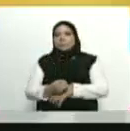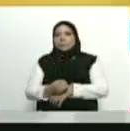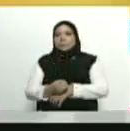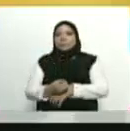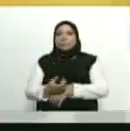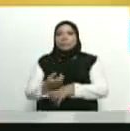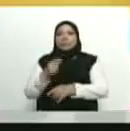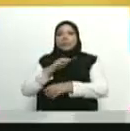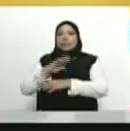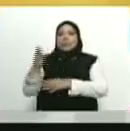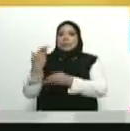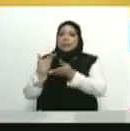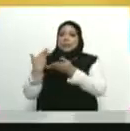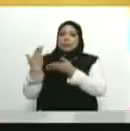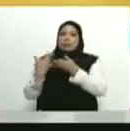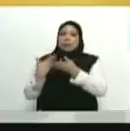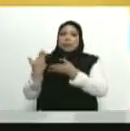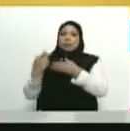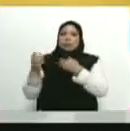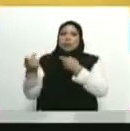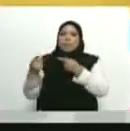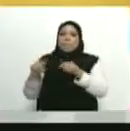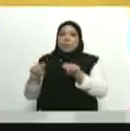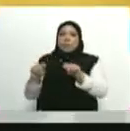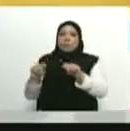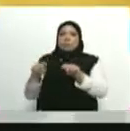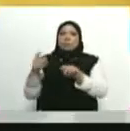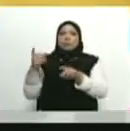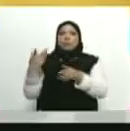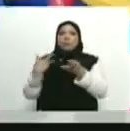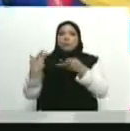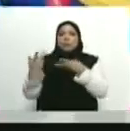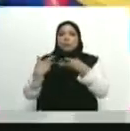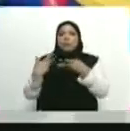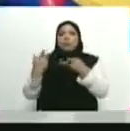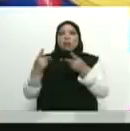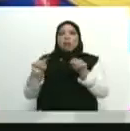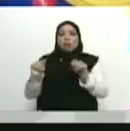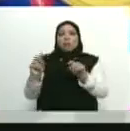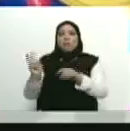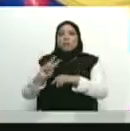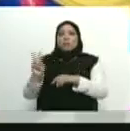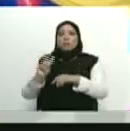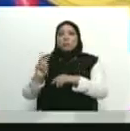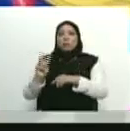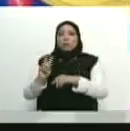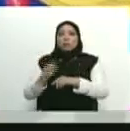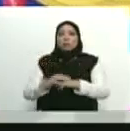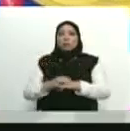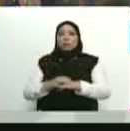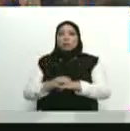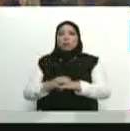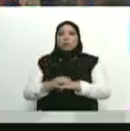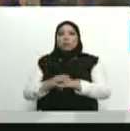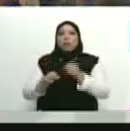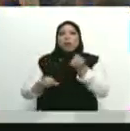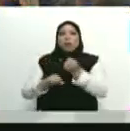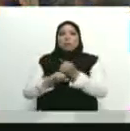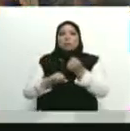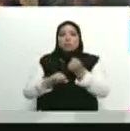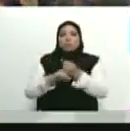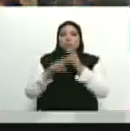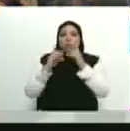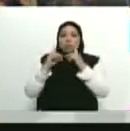Repudiando las sanciones, repudiando el bloqueo, exigiendo se levanten las sanciones contra Venezuela y dándole su apoyo